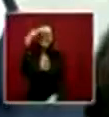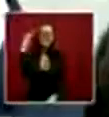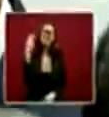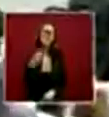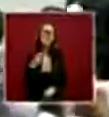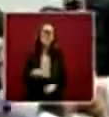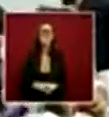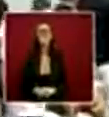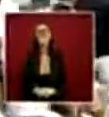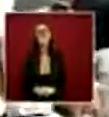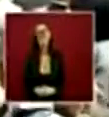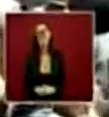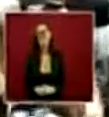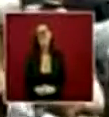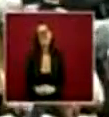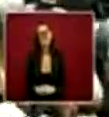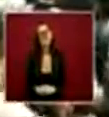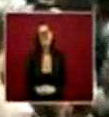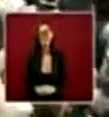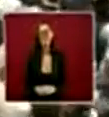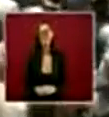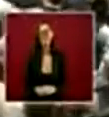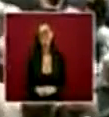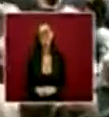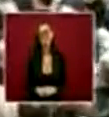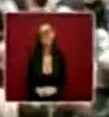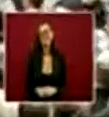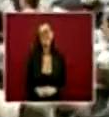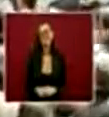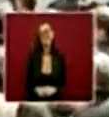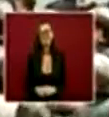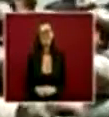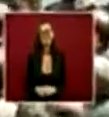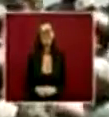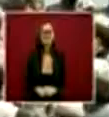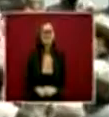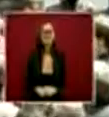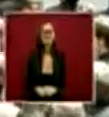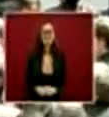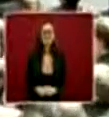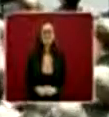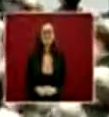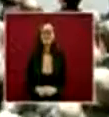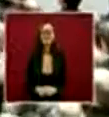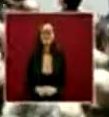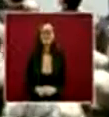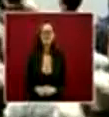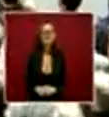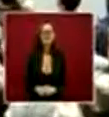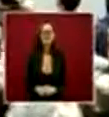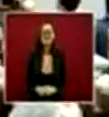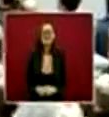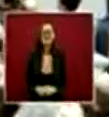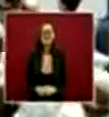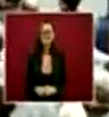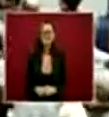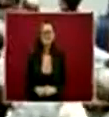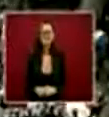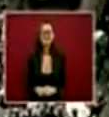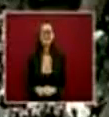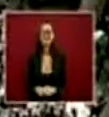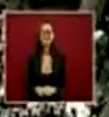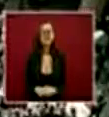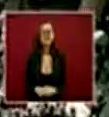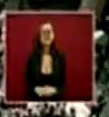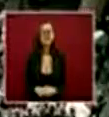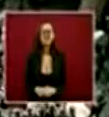contrayendo. Mucho depende de qué pase con la economía americana, porque las exportaciones de México son el principal motor de crecimiento de